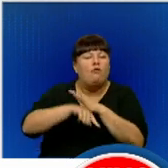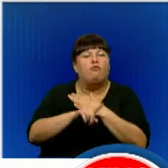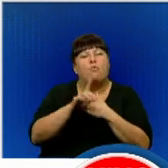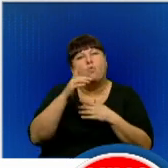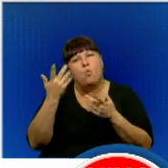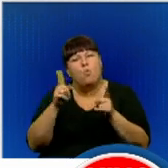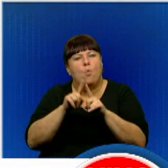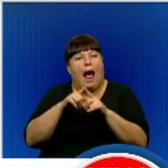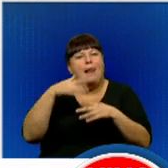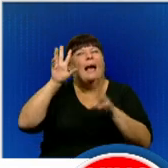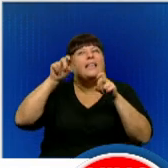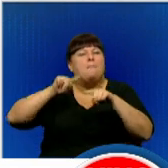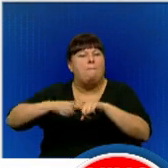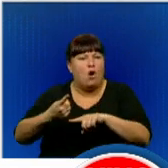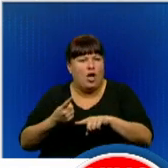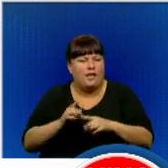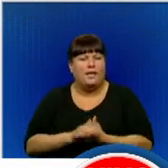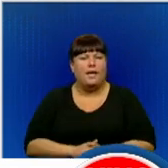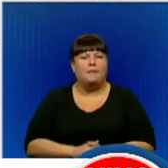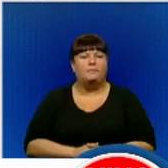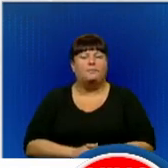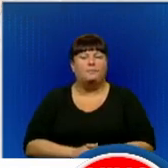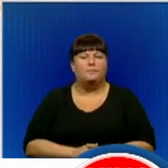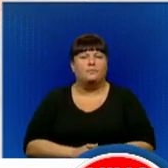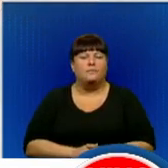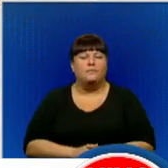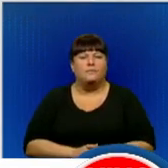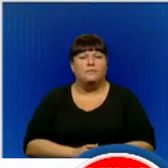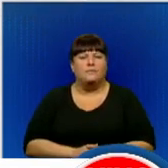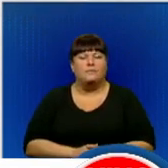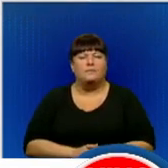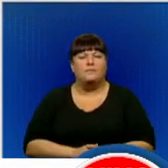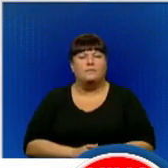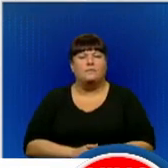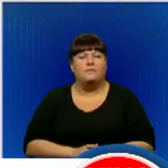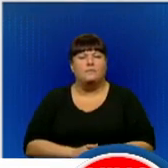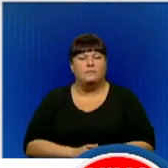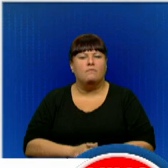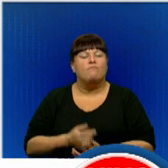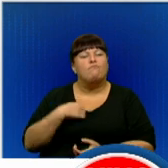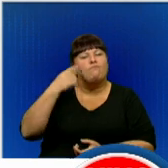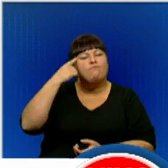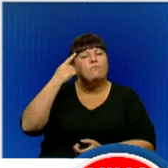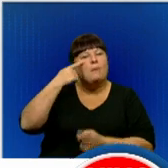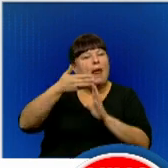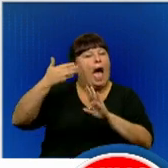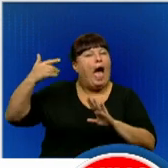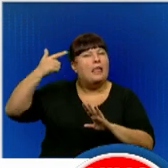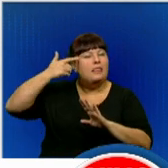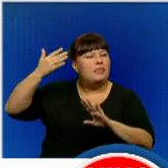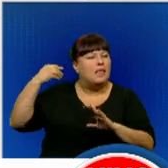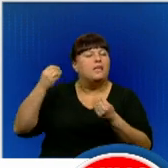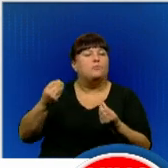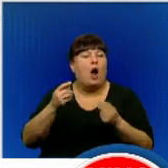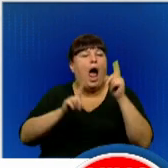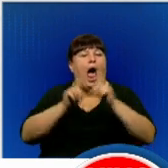vez un poco más política y quiero que miremos un poquito hacia atrás porque